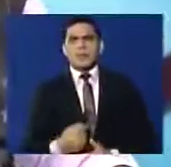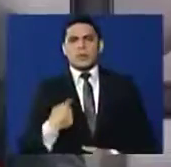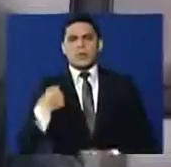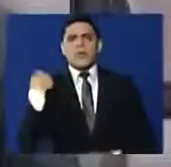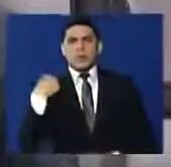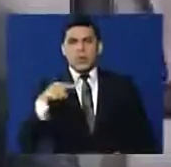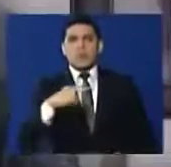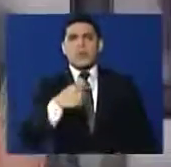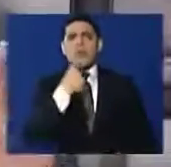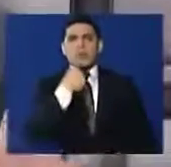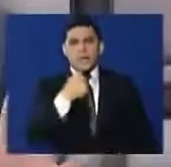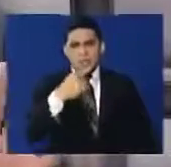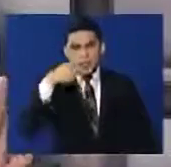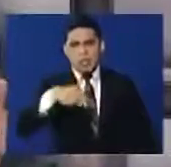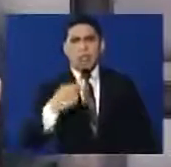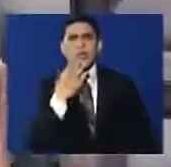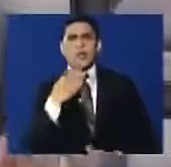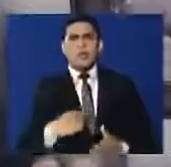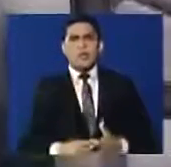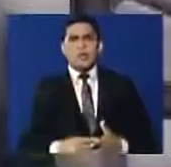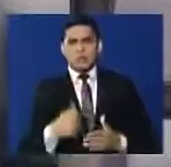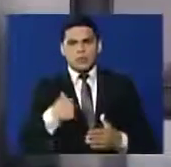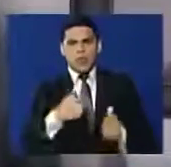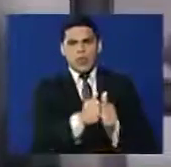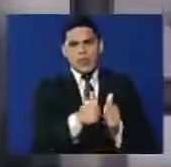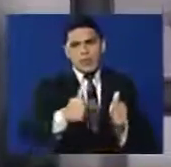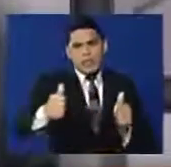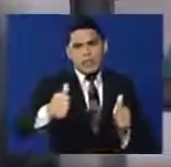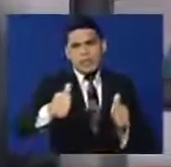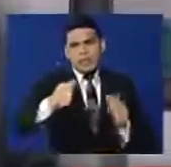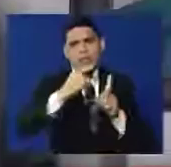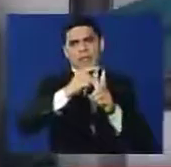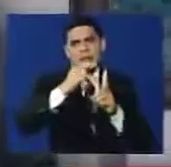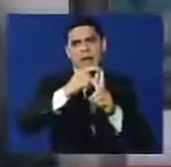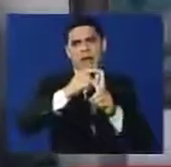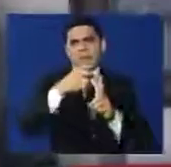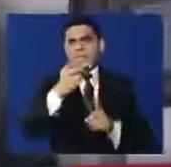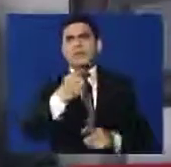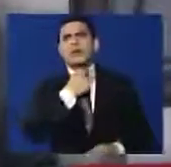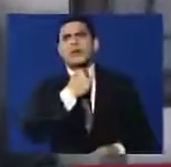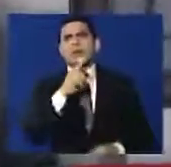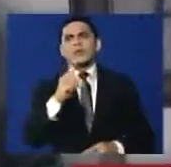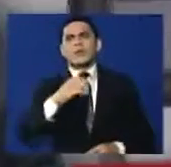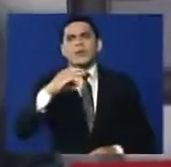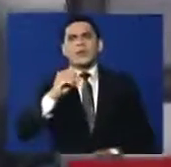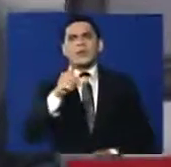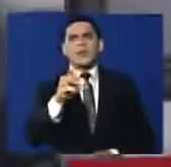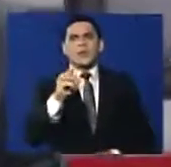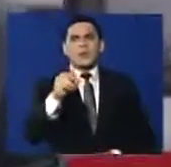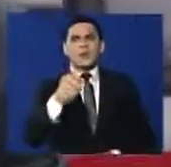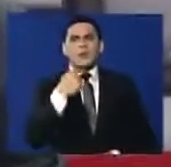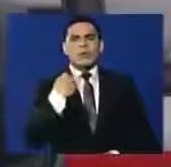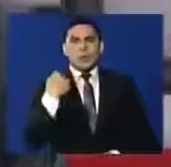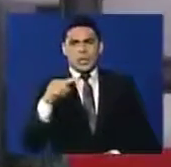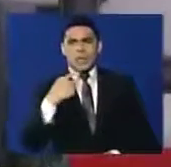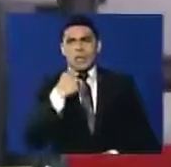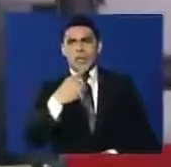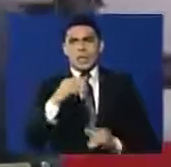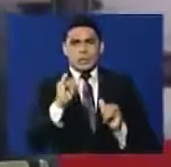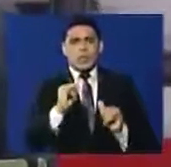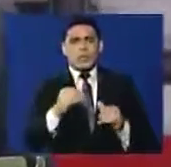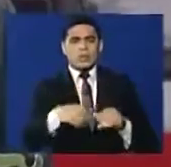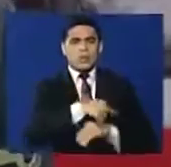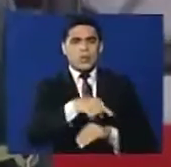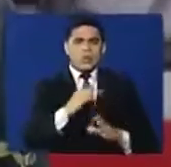acá públicamente, dije, bueno, yo debo apartarme de ese tipo de expresiones, no concuerdo con Willy Colón. Y tendré que decirlo, y lo dije en